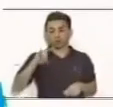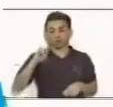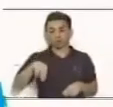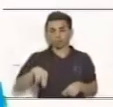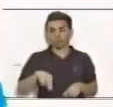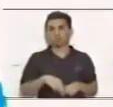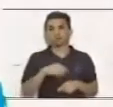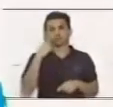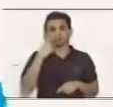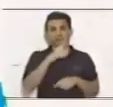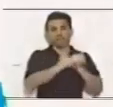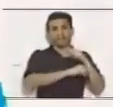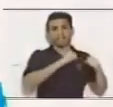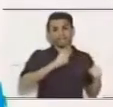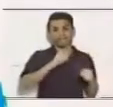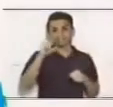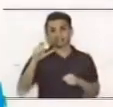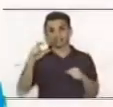estas letras?